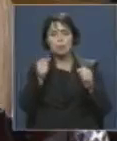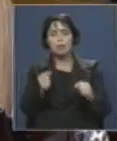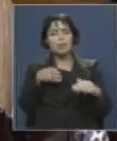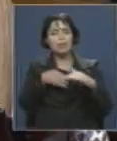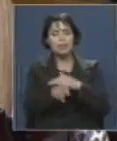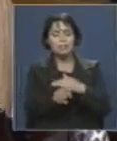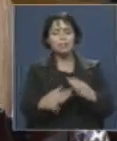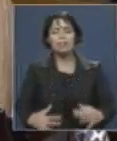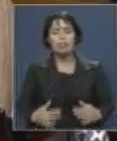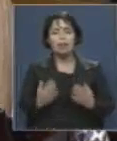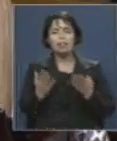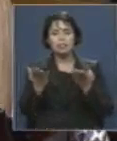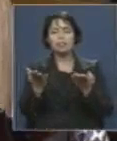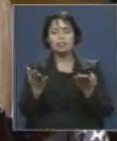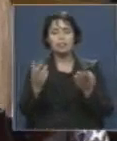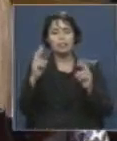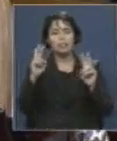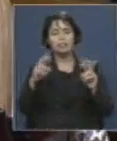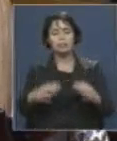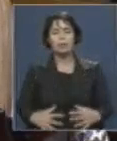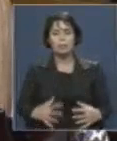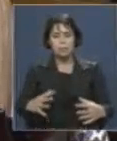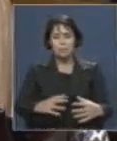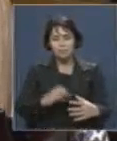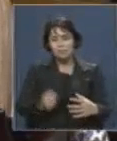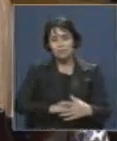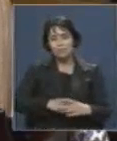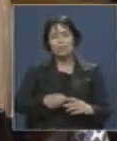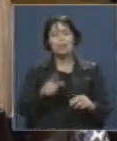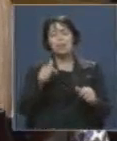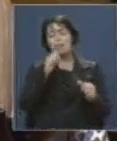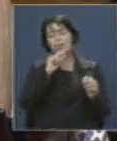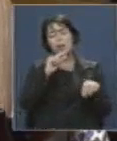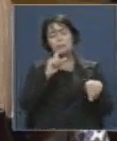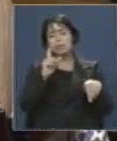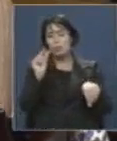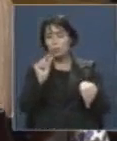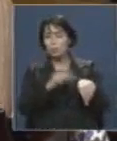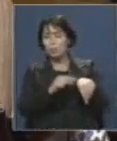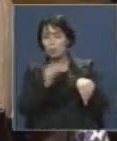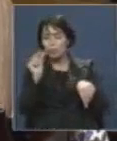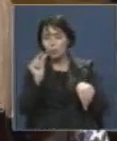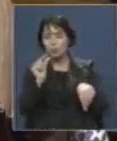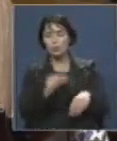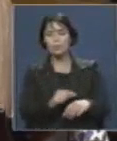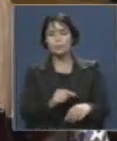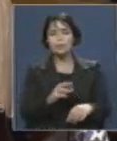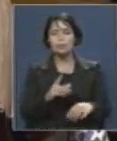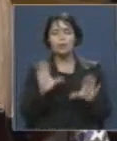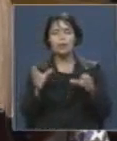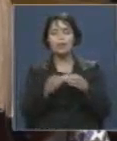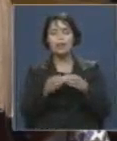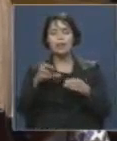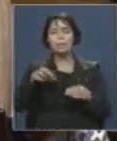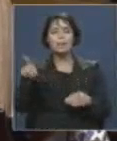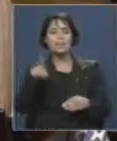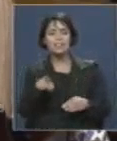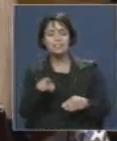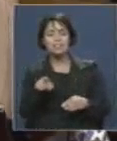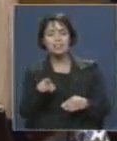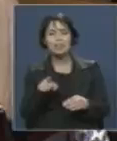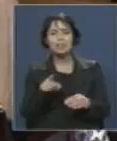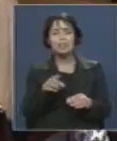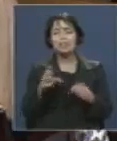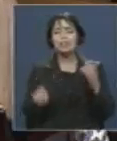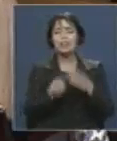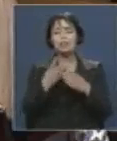caso. Señor ministro, me quedan pocos minutos, pero quisiera señalar que la bancada del Partido Socialista y gran parte de los parlamentarios